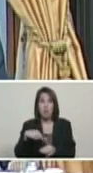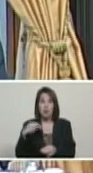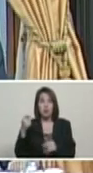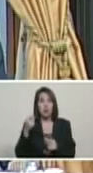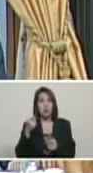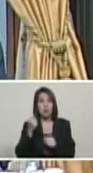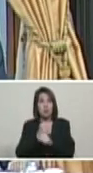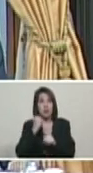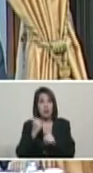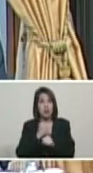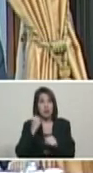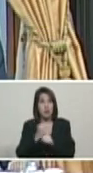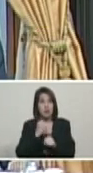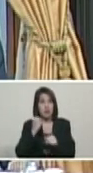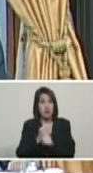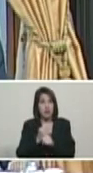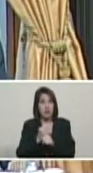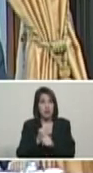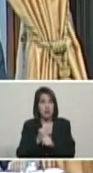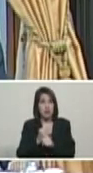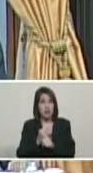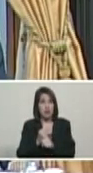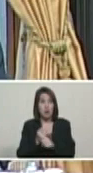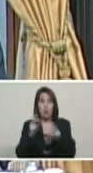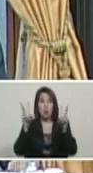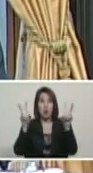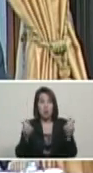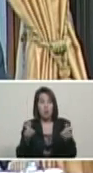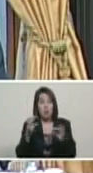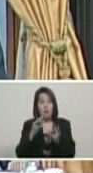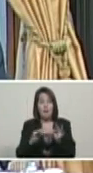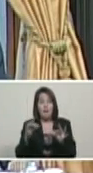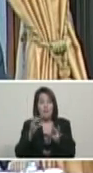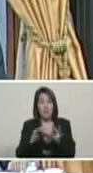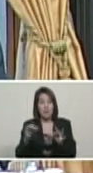trabajadores con el nuevo petro.